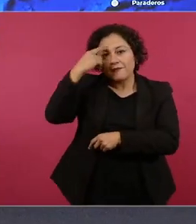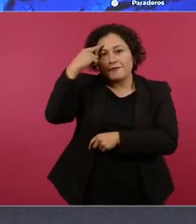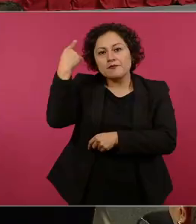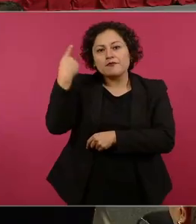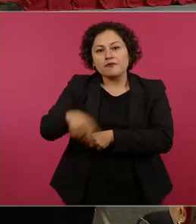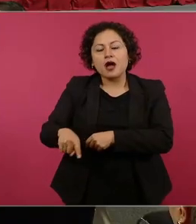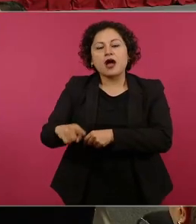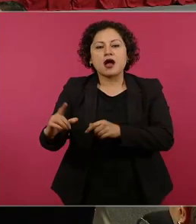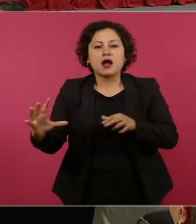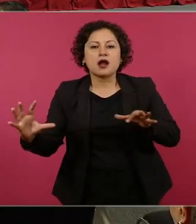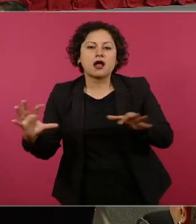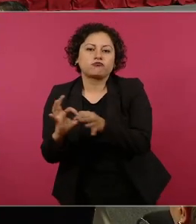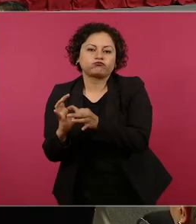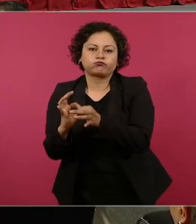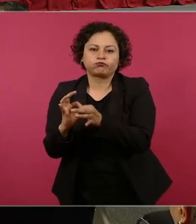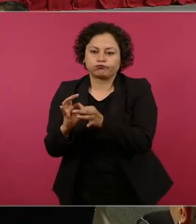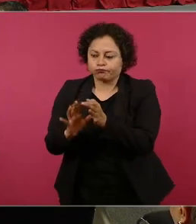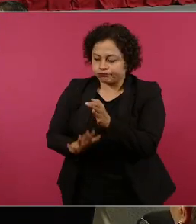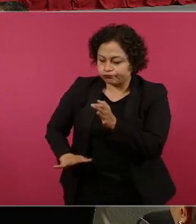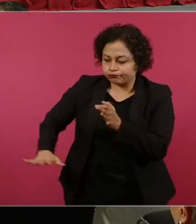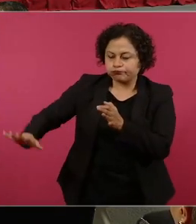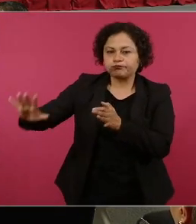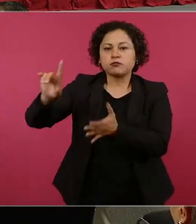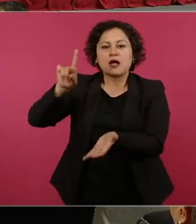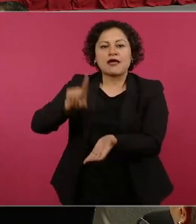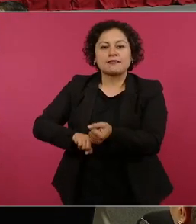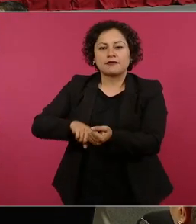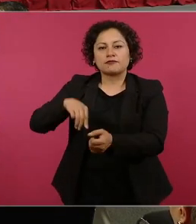mais que son